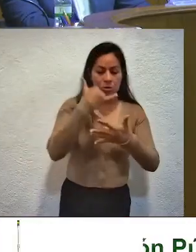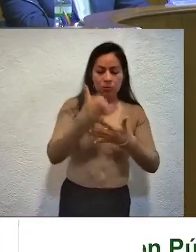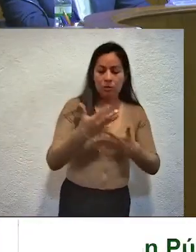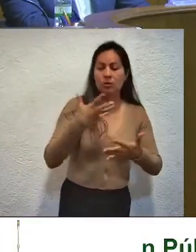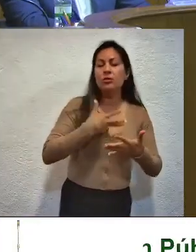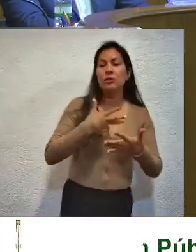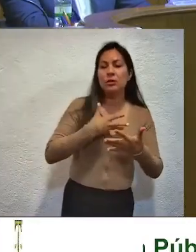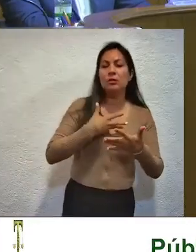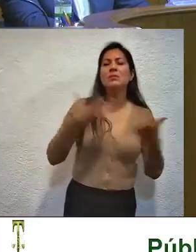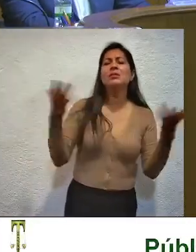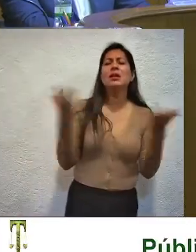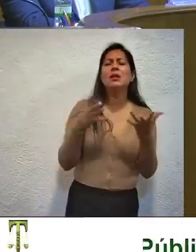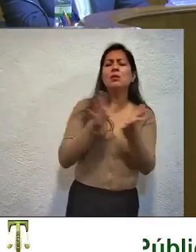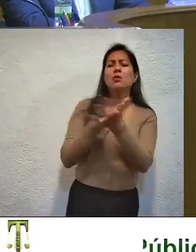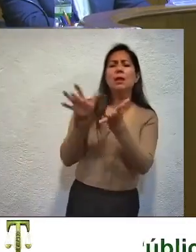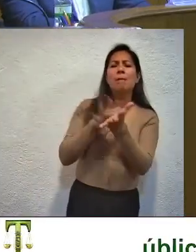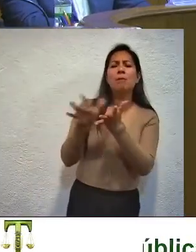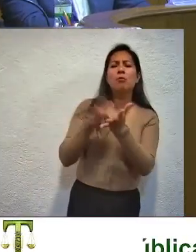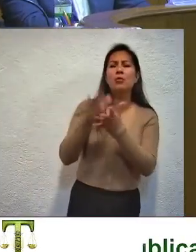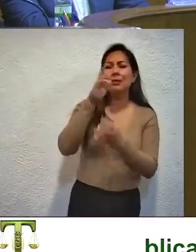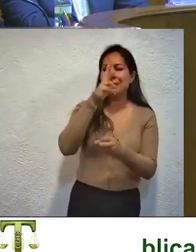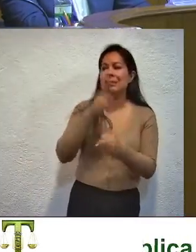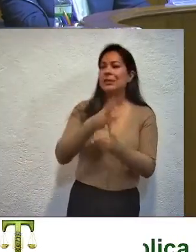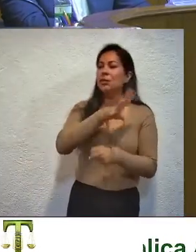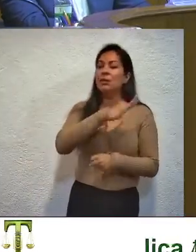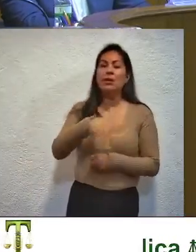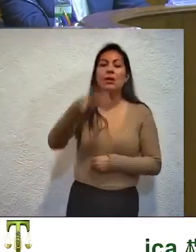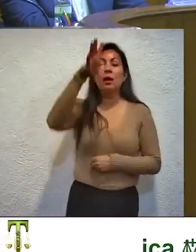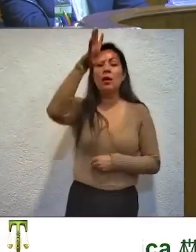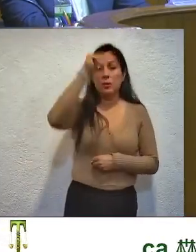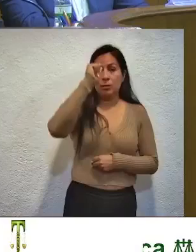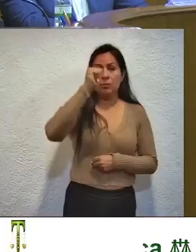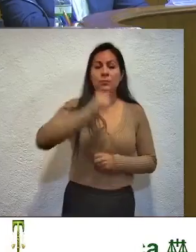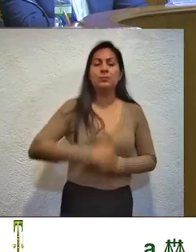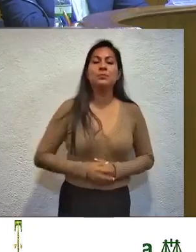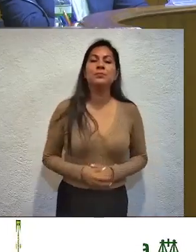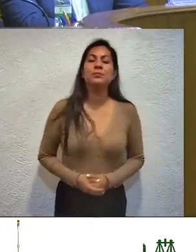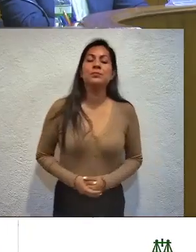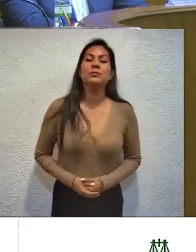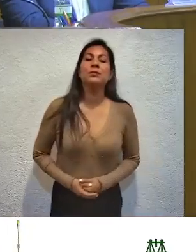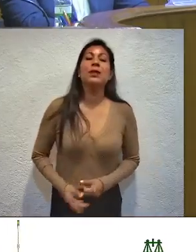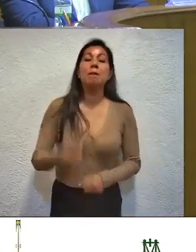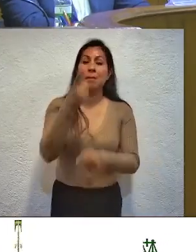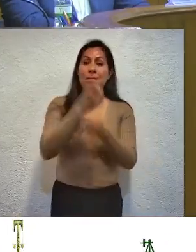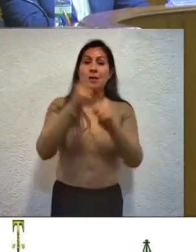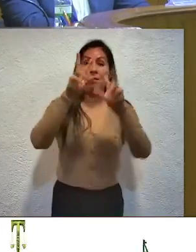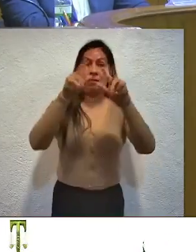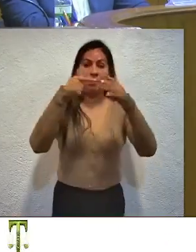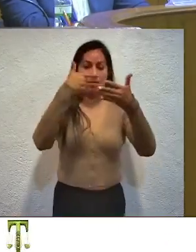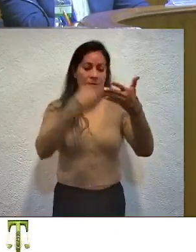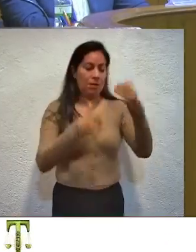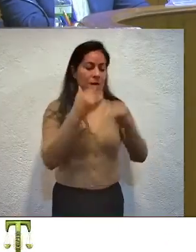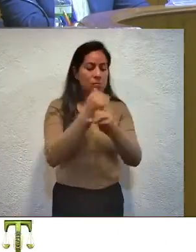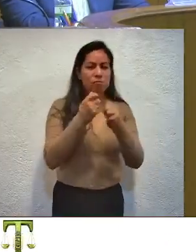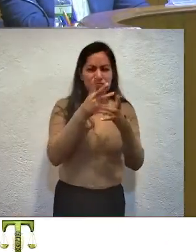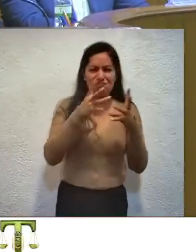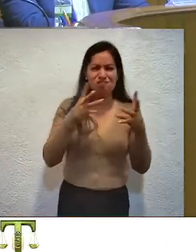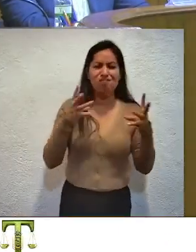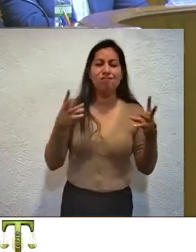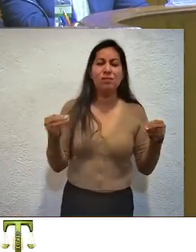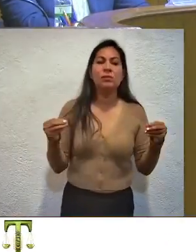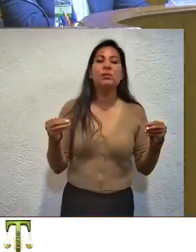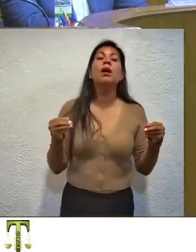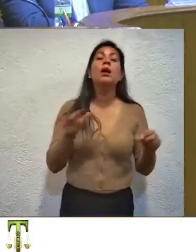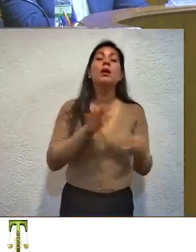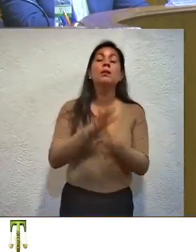nos ocupan se realizarán con el apoyo del secretario general de acuerdos. El primer asunto listado para analizar y resolver